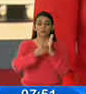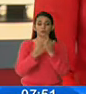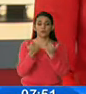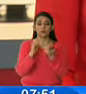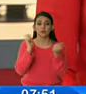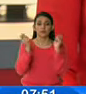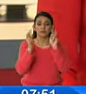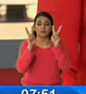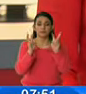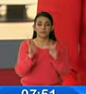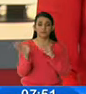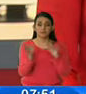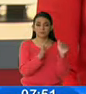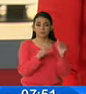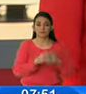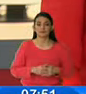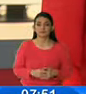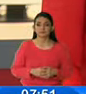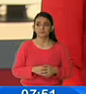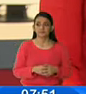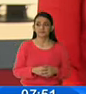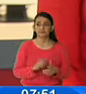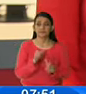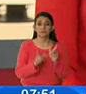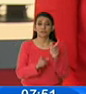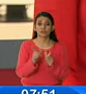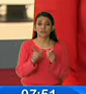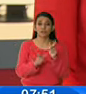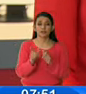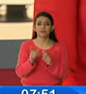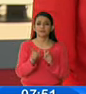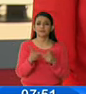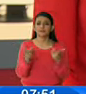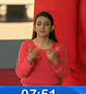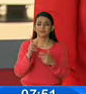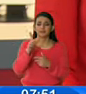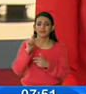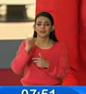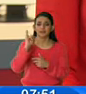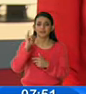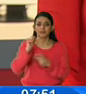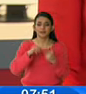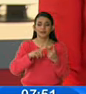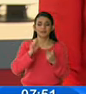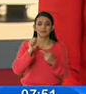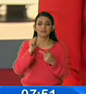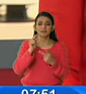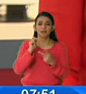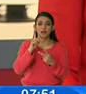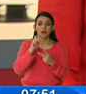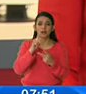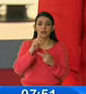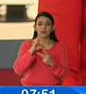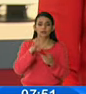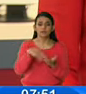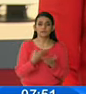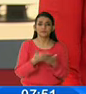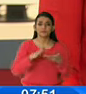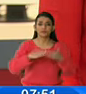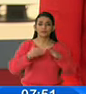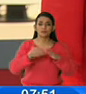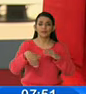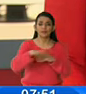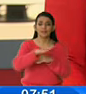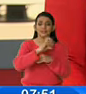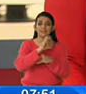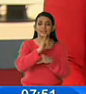vamos a cambiar de tema y les contamos que decenas de personas de los sectores de Lita y San Lorenzo llegaron hace varios días a la comunidad del Cielito